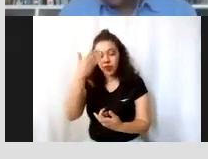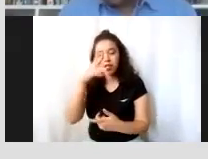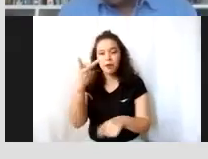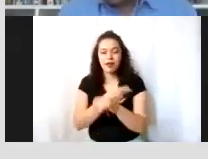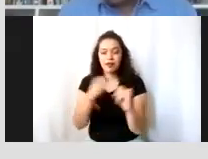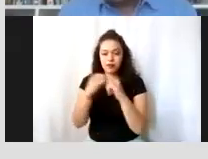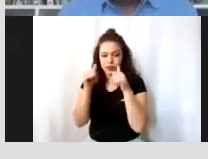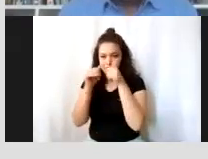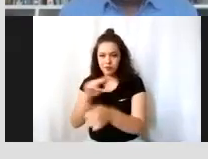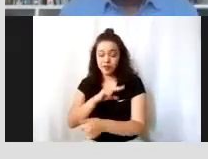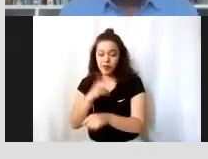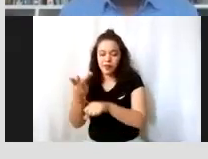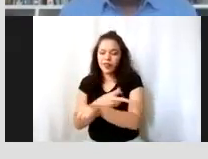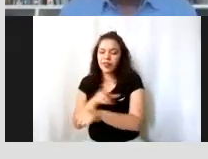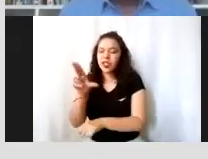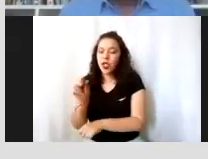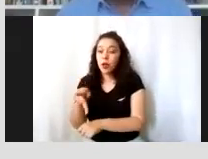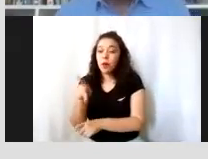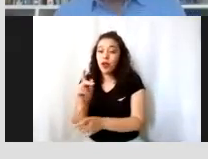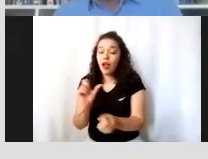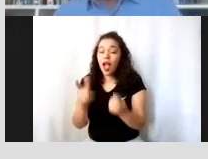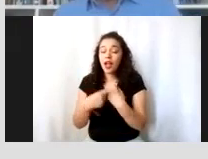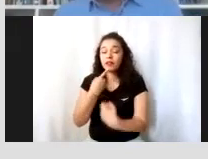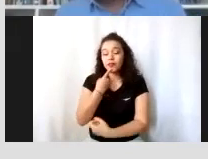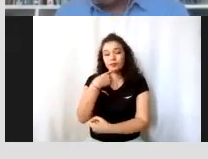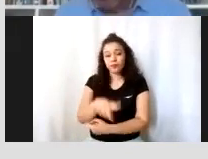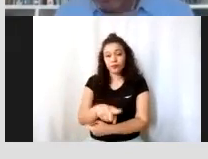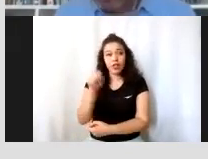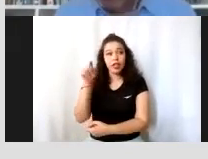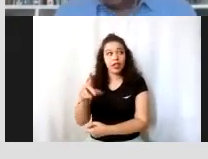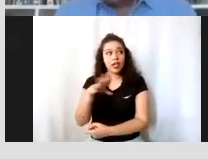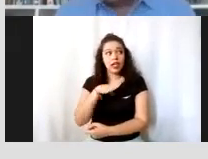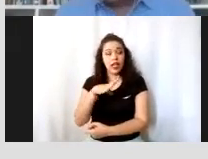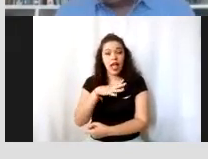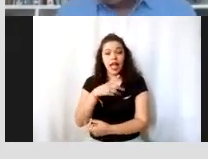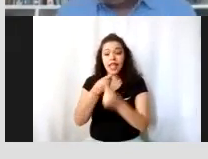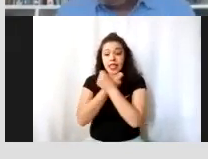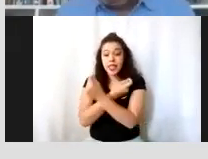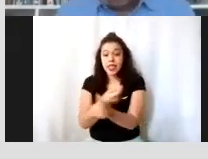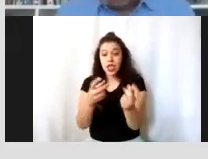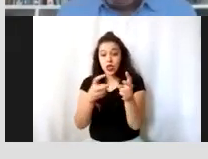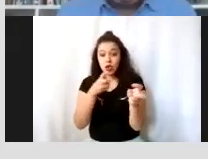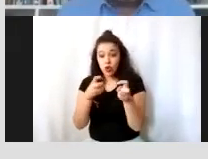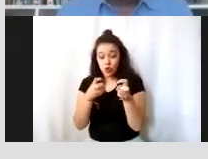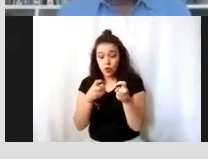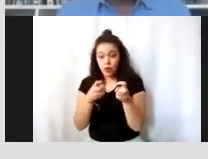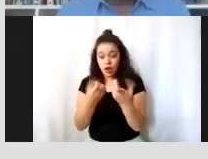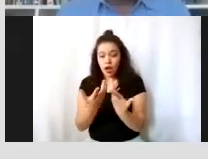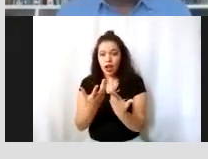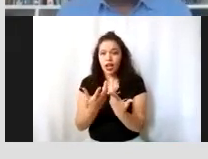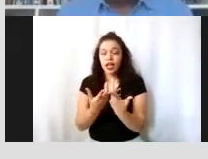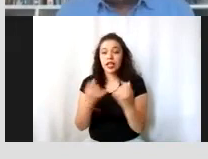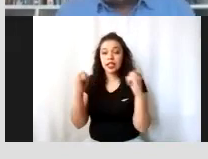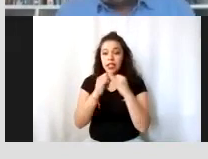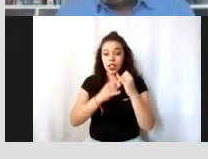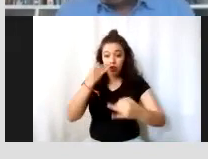pero digamos que si alguien denuncia y dice es que ahí hacen trata de niños, una institución, una instancia de procuración de